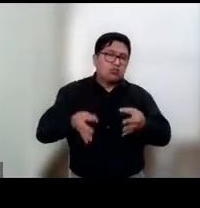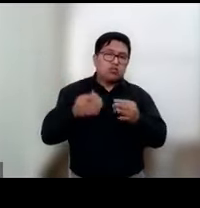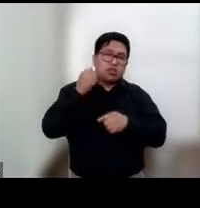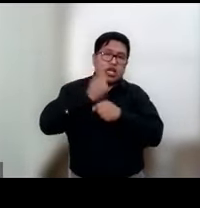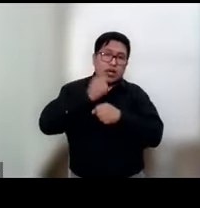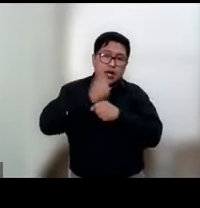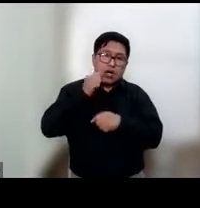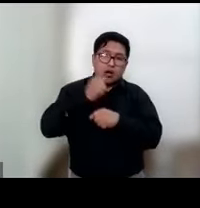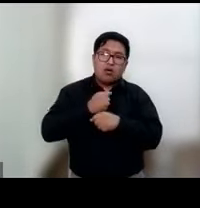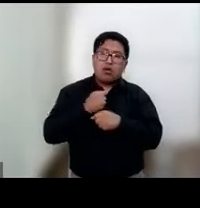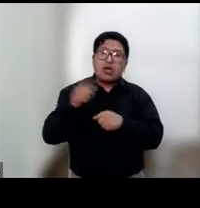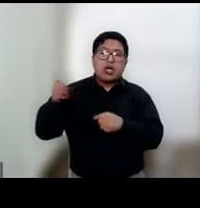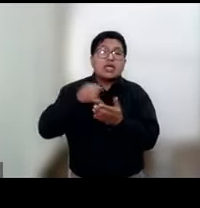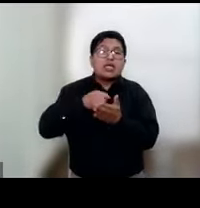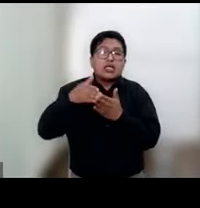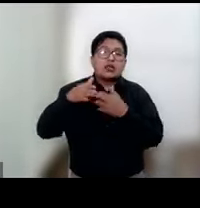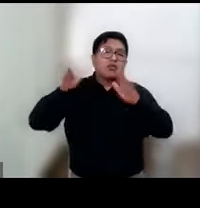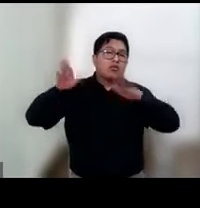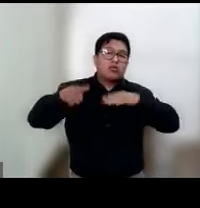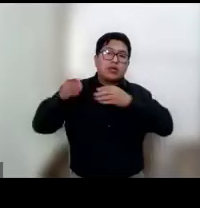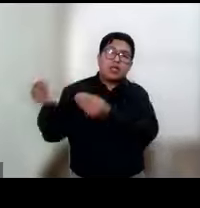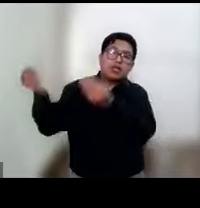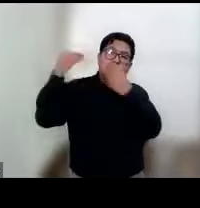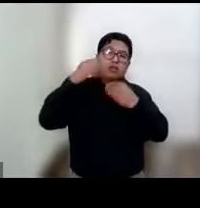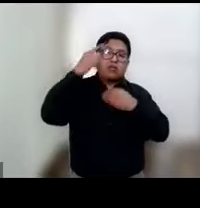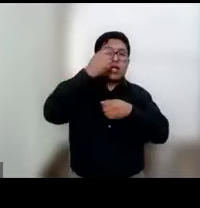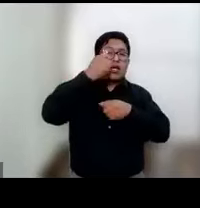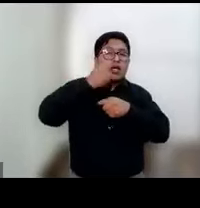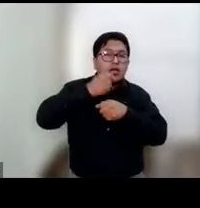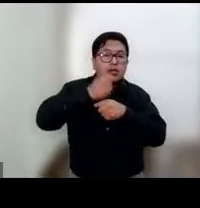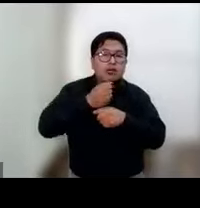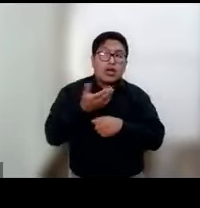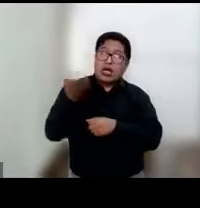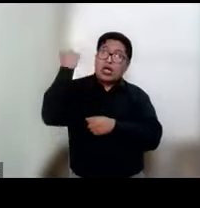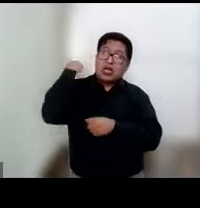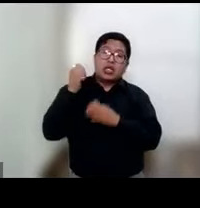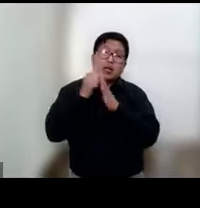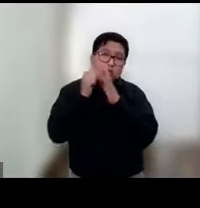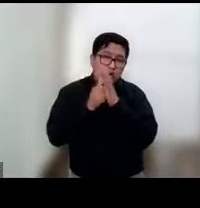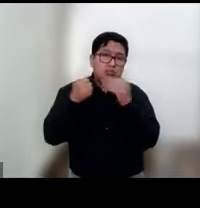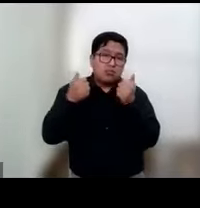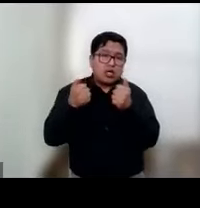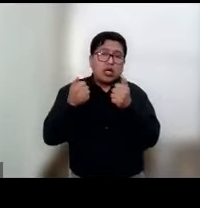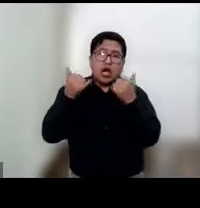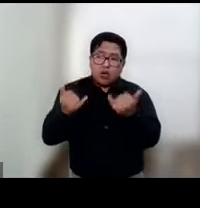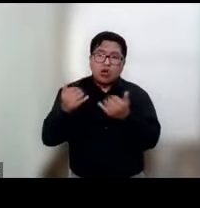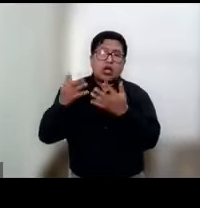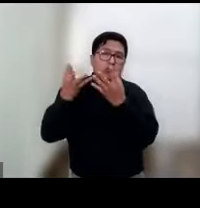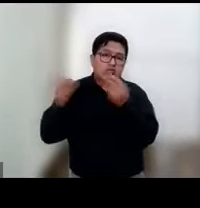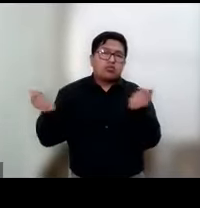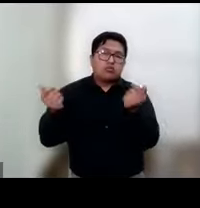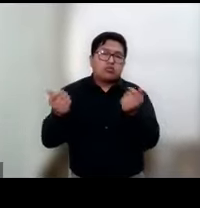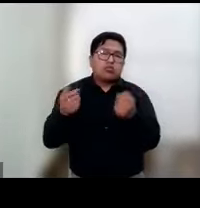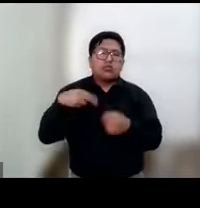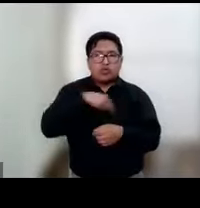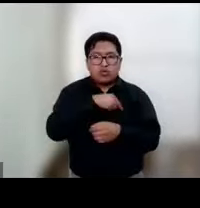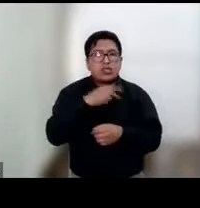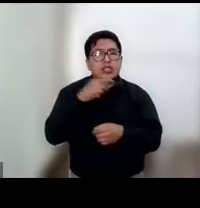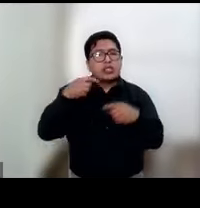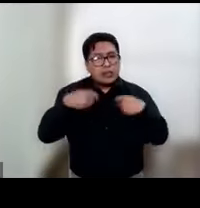lo que eran nuestros nuestros inspectores eptisa no lo hemos hecho no lo hemos logrado pero estamos